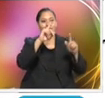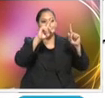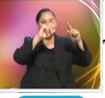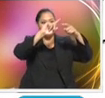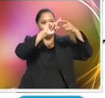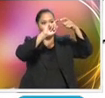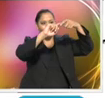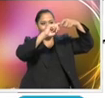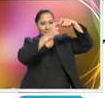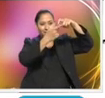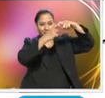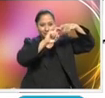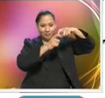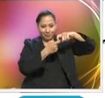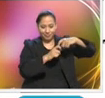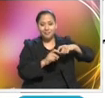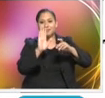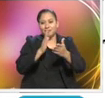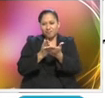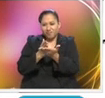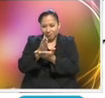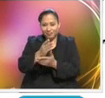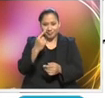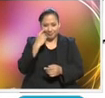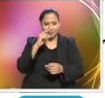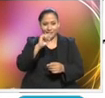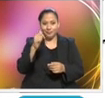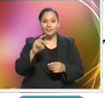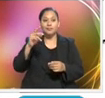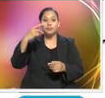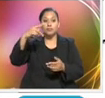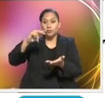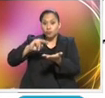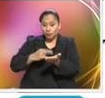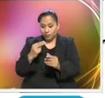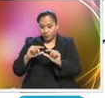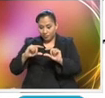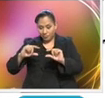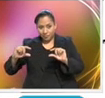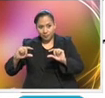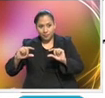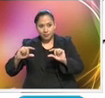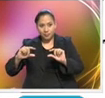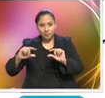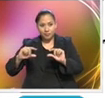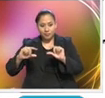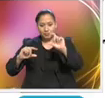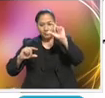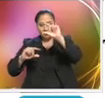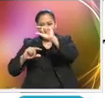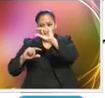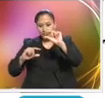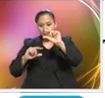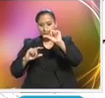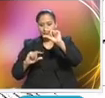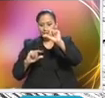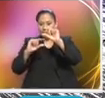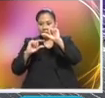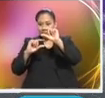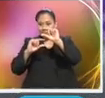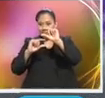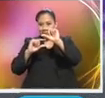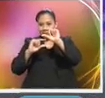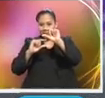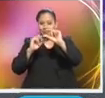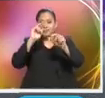cómo se va enredando. Otra cosa donde lo podemos notar es que su firma es muy cercana al texto. Las personas que firman muy